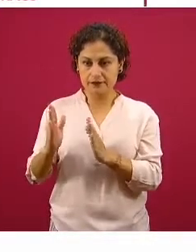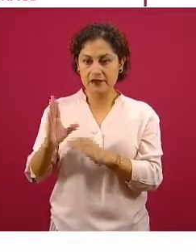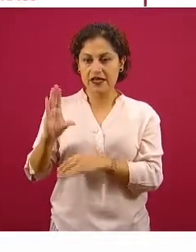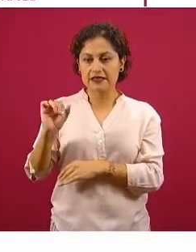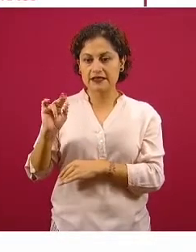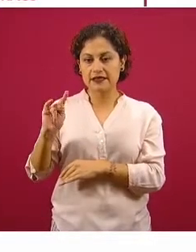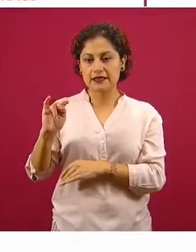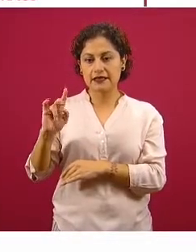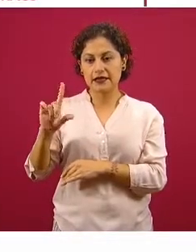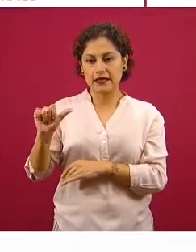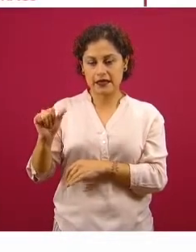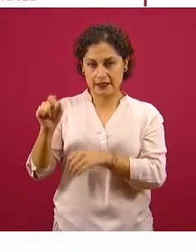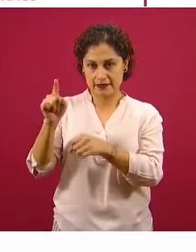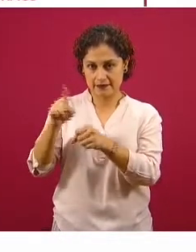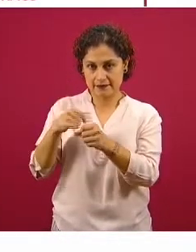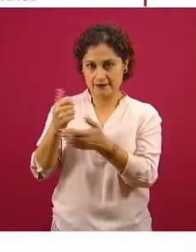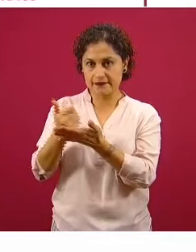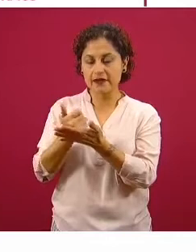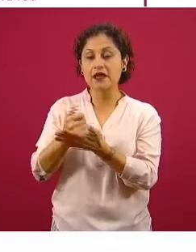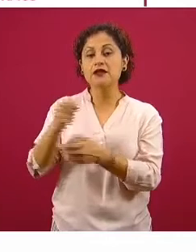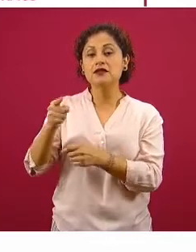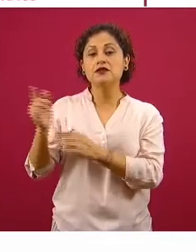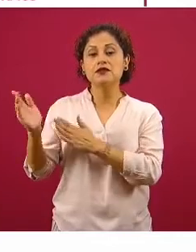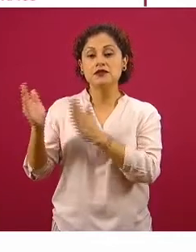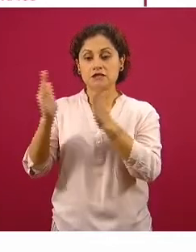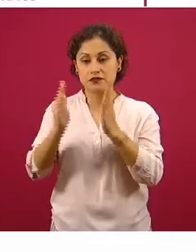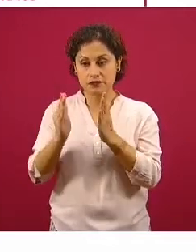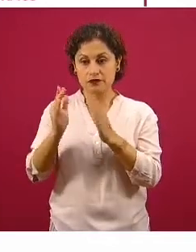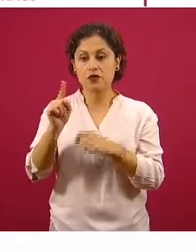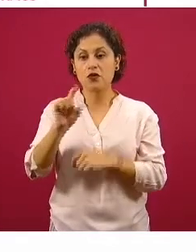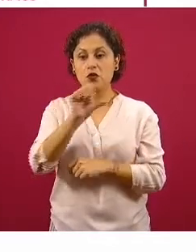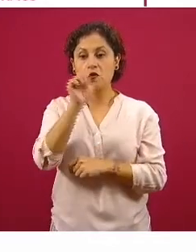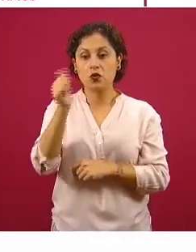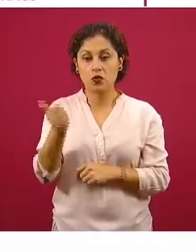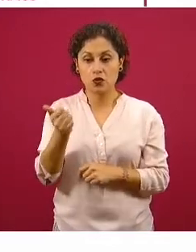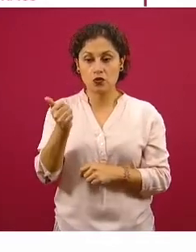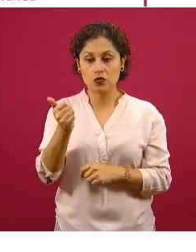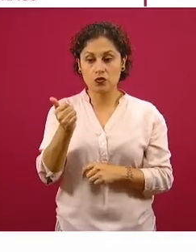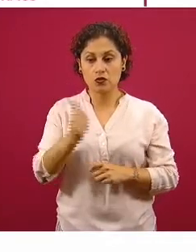identifíquenlo, por favor, porque me parece que esto todavía genera